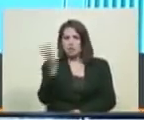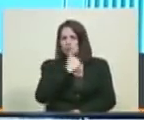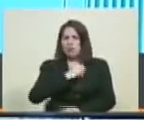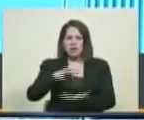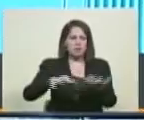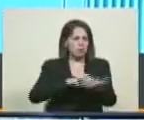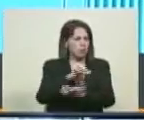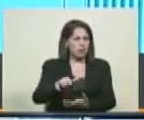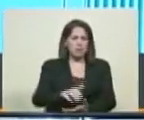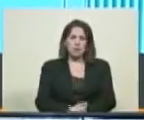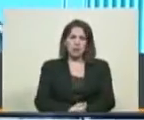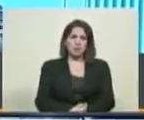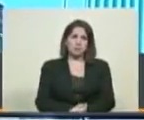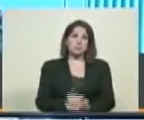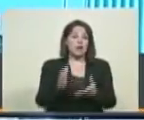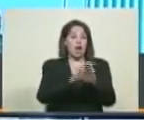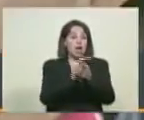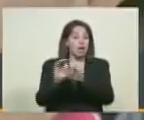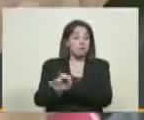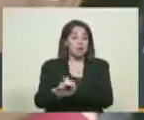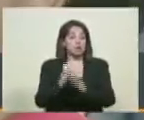problema, compañeros transportistas.